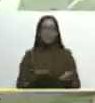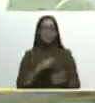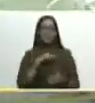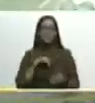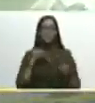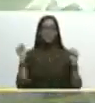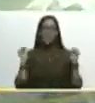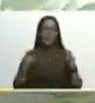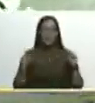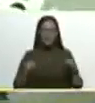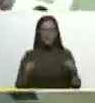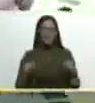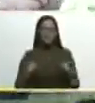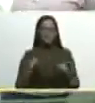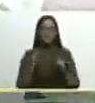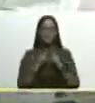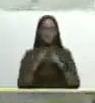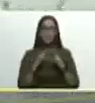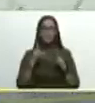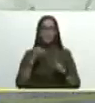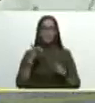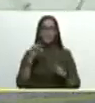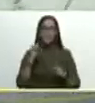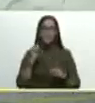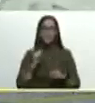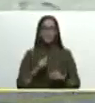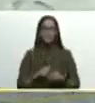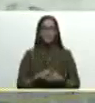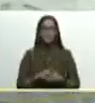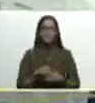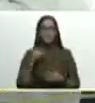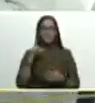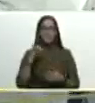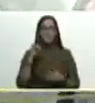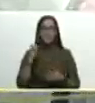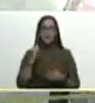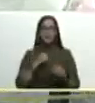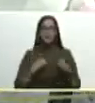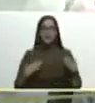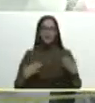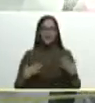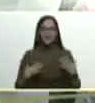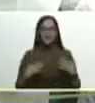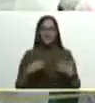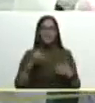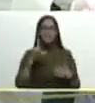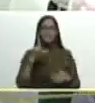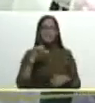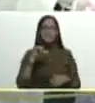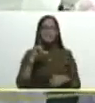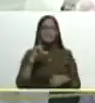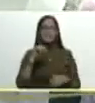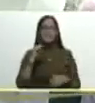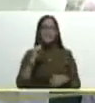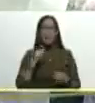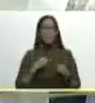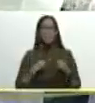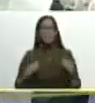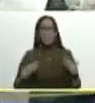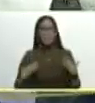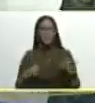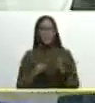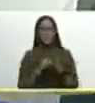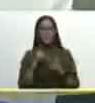acá... ¿Tú conoces a Lila? A Lila Blanco. Lilia. Lilia Blanco. ¿De dónde